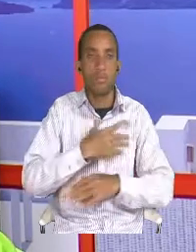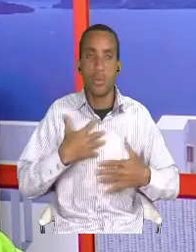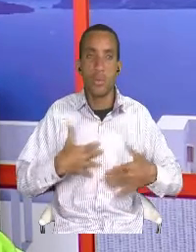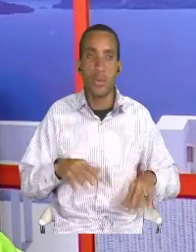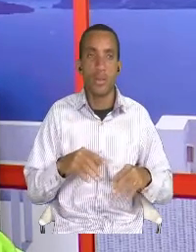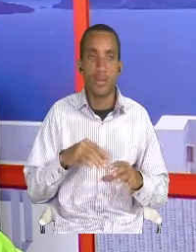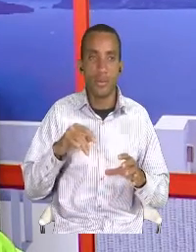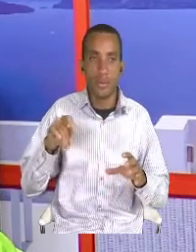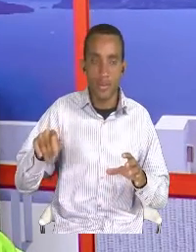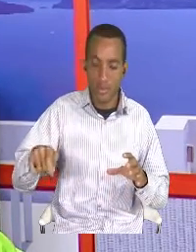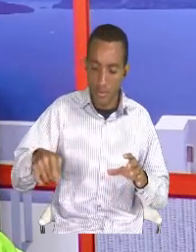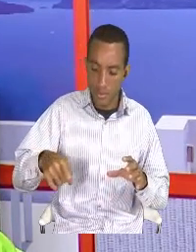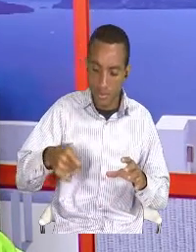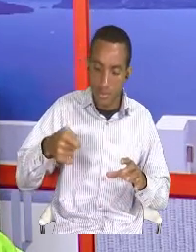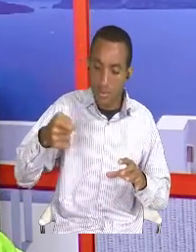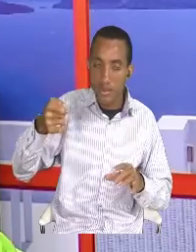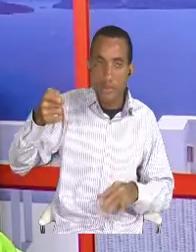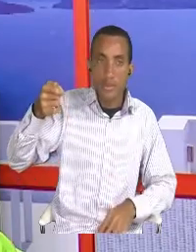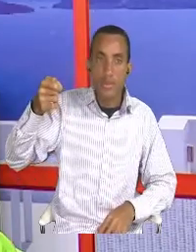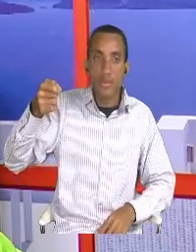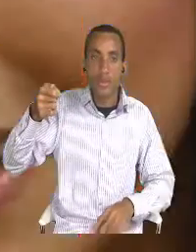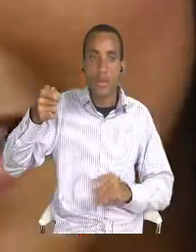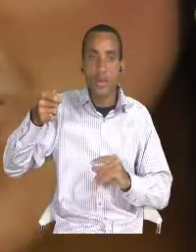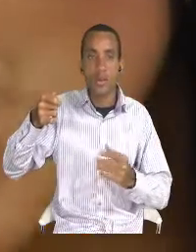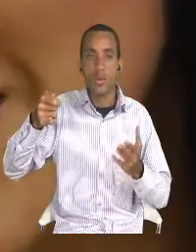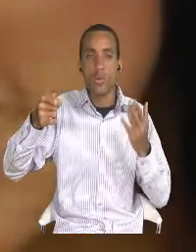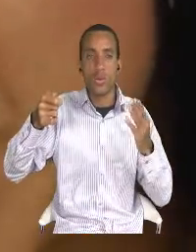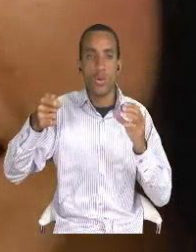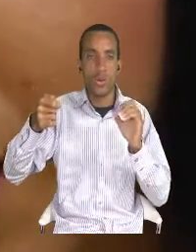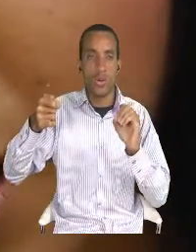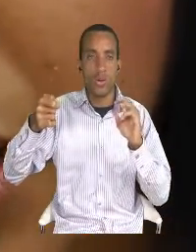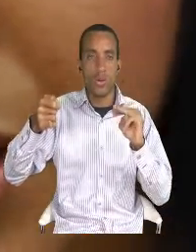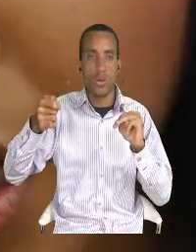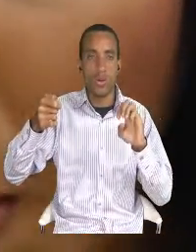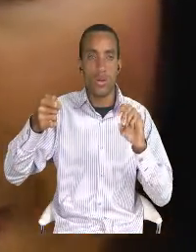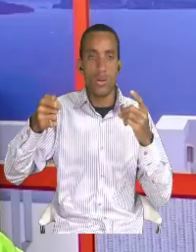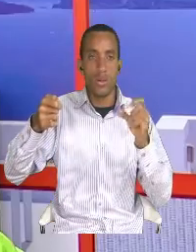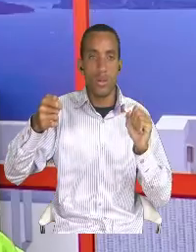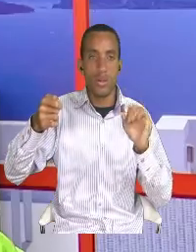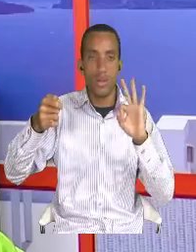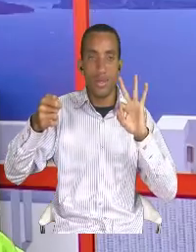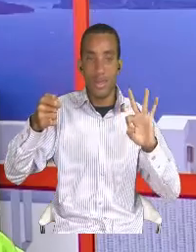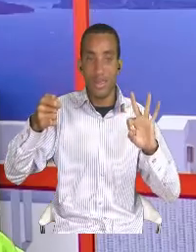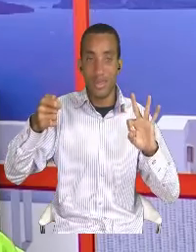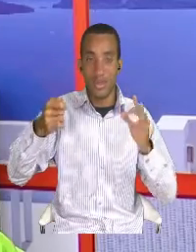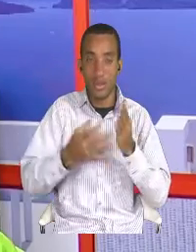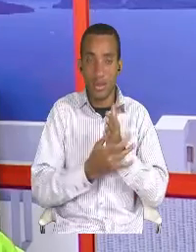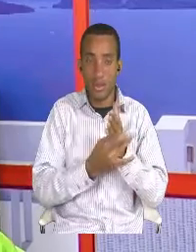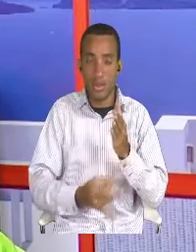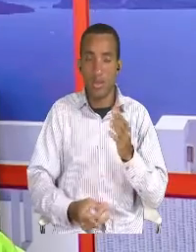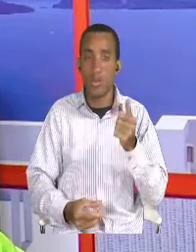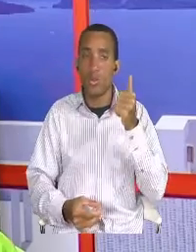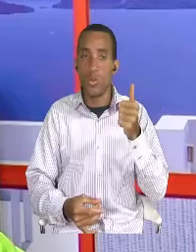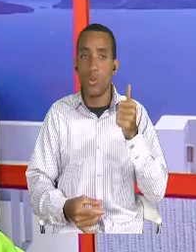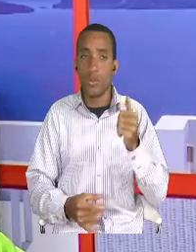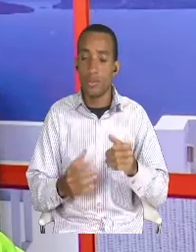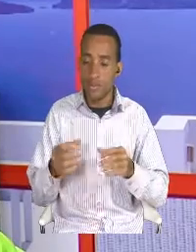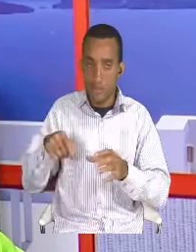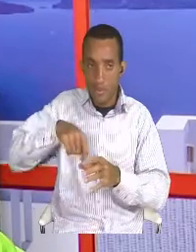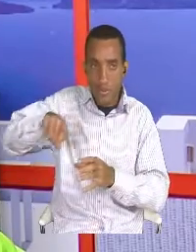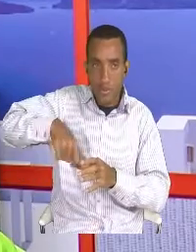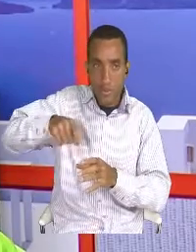cuchara, ya que ellas son aportan mucho omega 3, son grasas buenas, ¿sí? Hoy les vamos a mezclar con el yogur, porque es